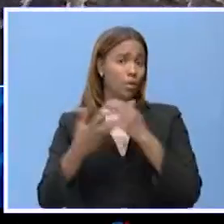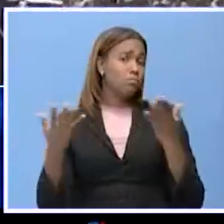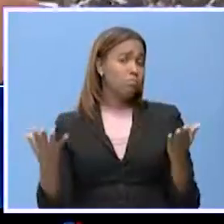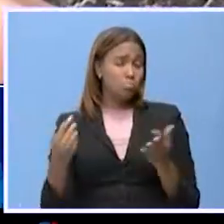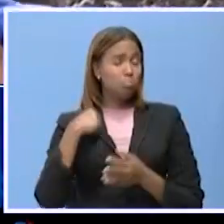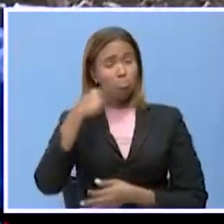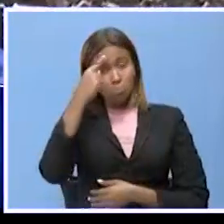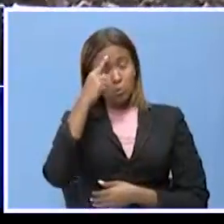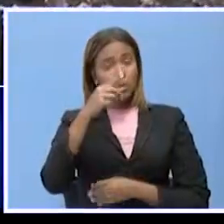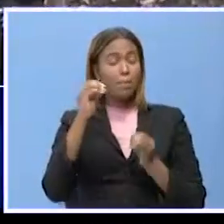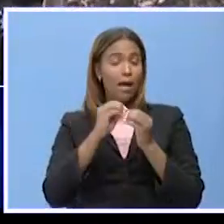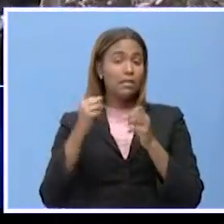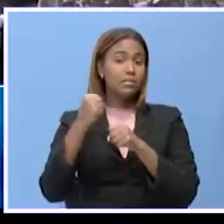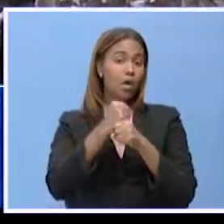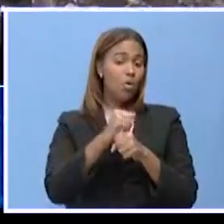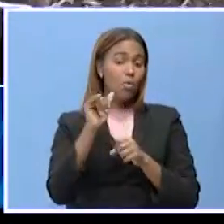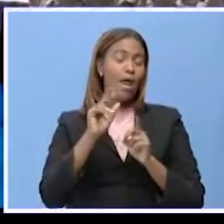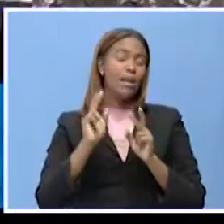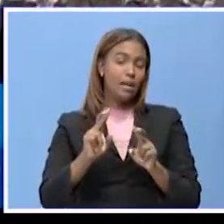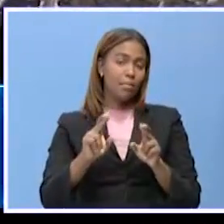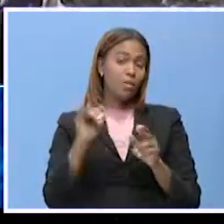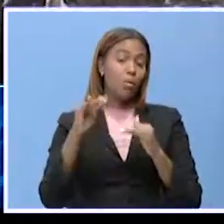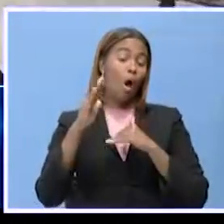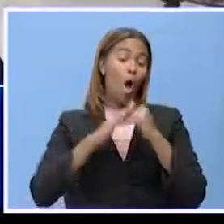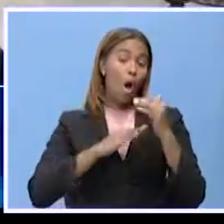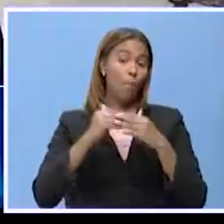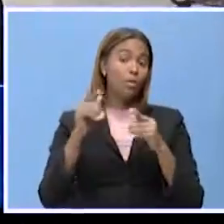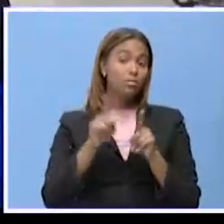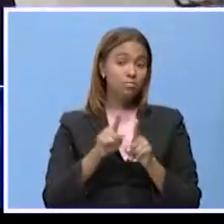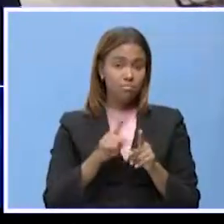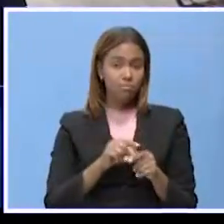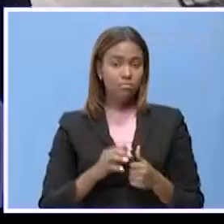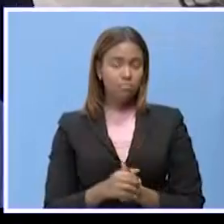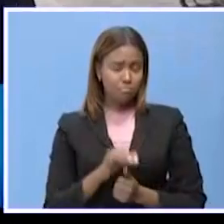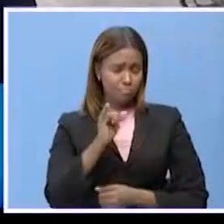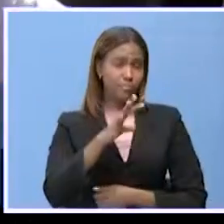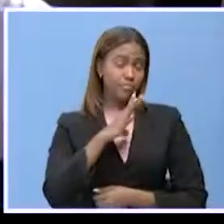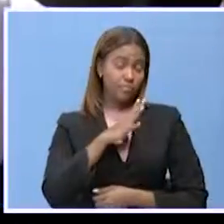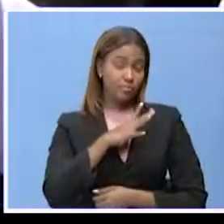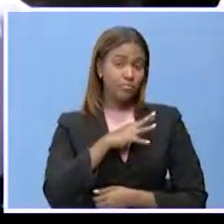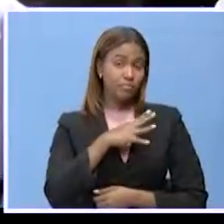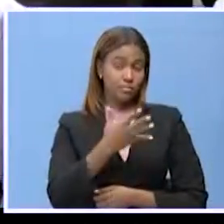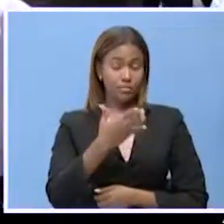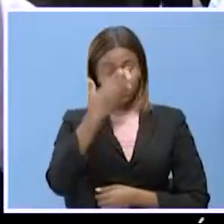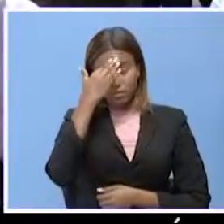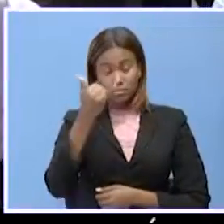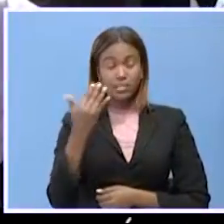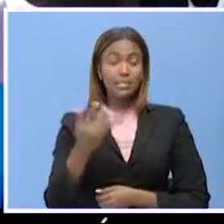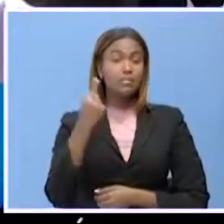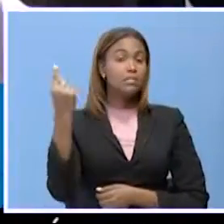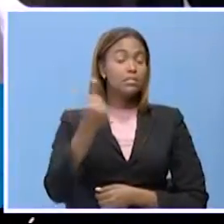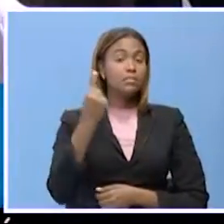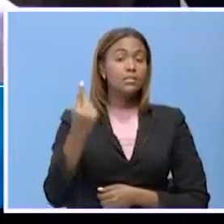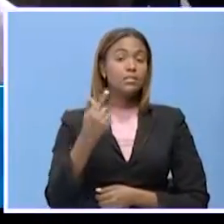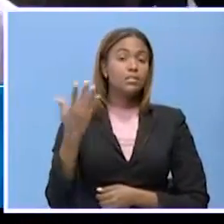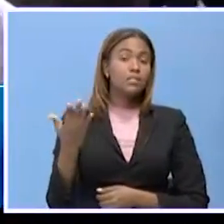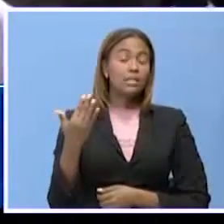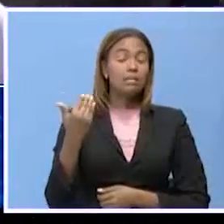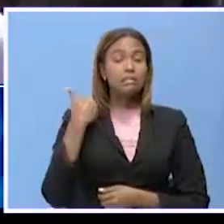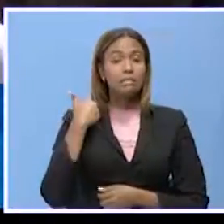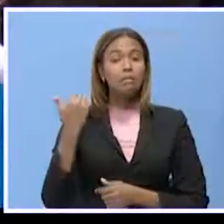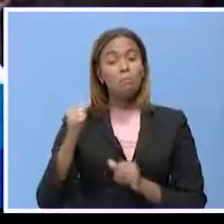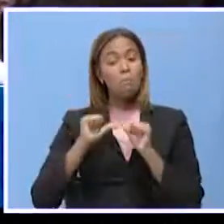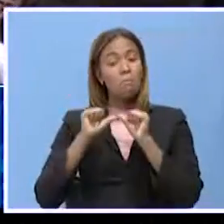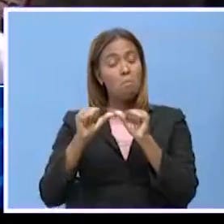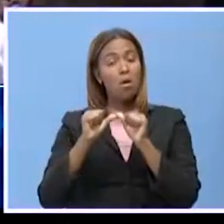más seguro y es más rápido y cómodo por el aire. Muy bien está eso. Está bien porque siempre se están